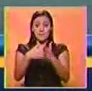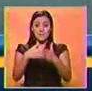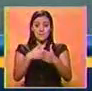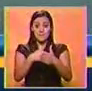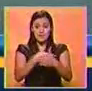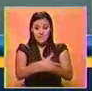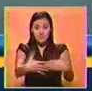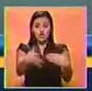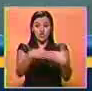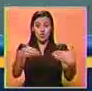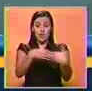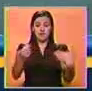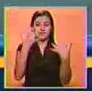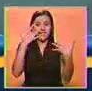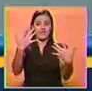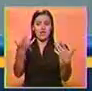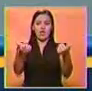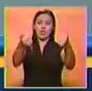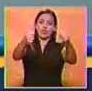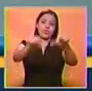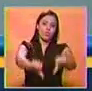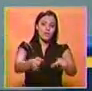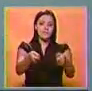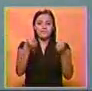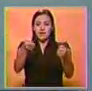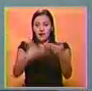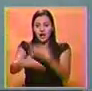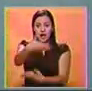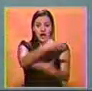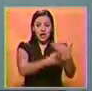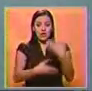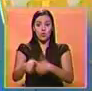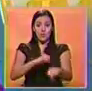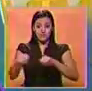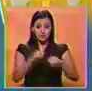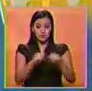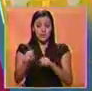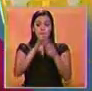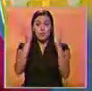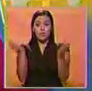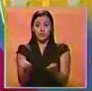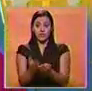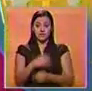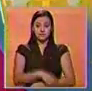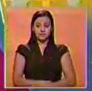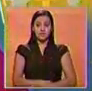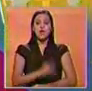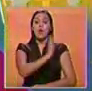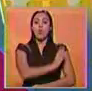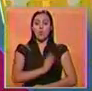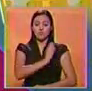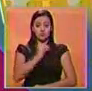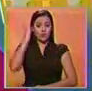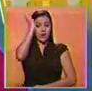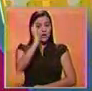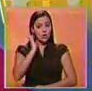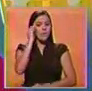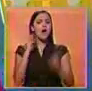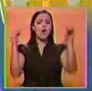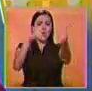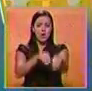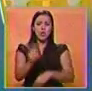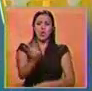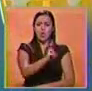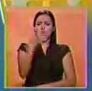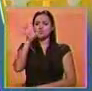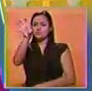$600 mil millones y reflejó la caída de los mercados accionarios mundiales. La Comisión Europea negociará un acuerdo comercial bilateral con